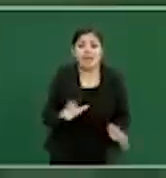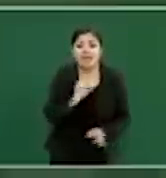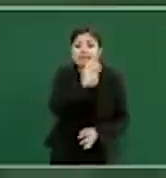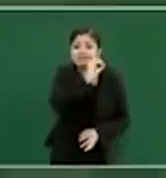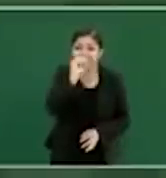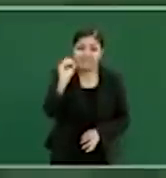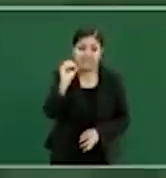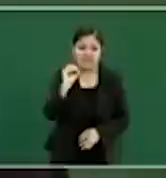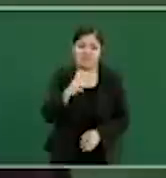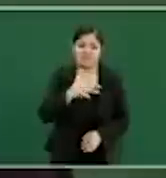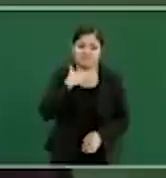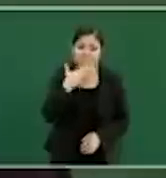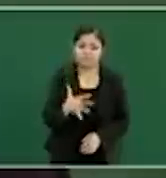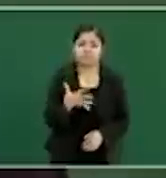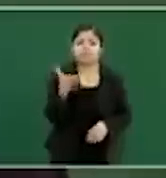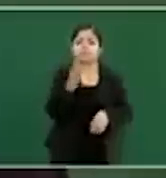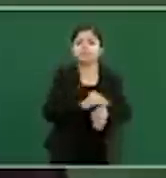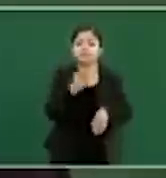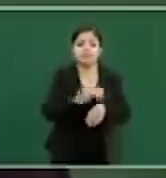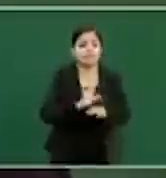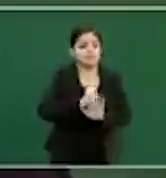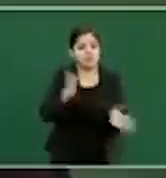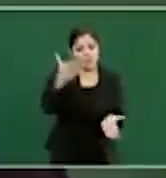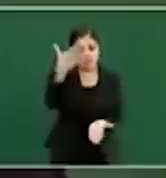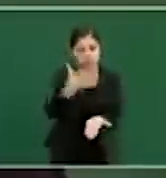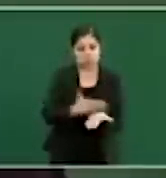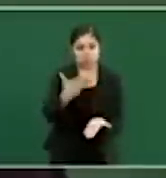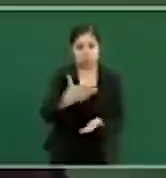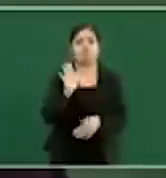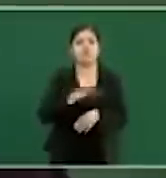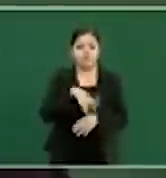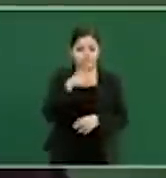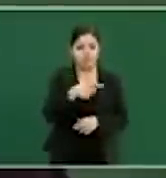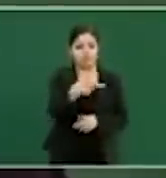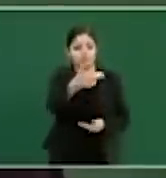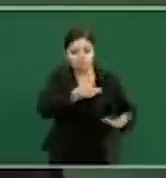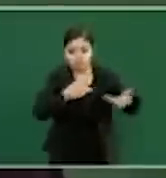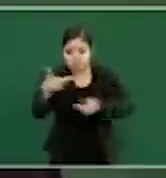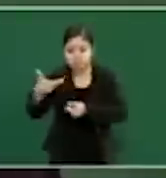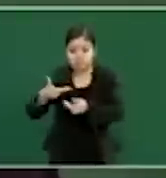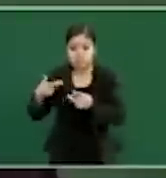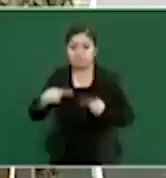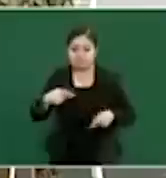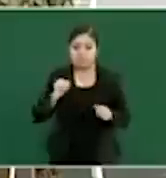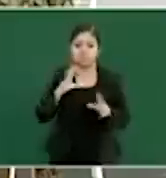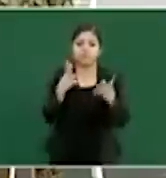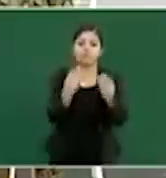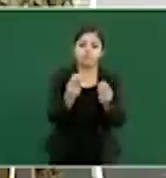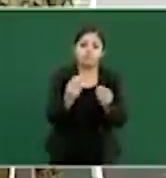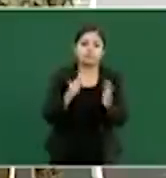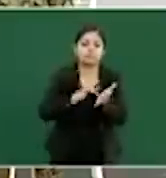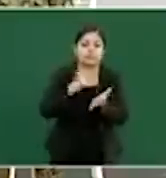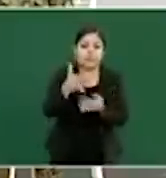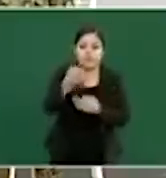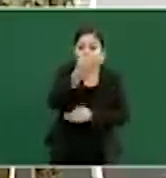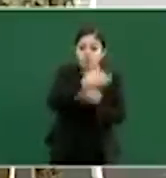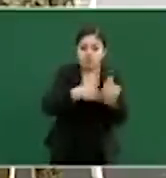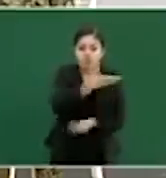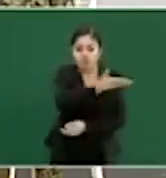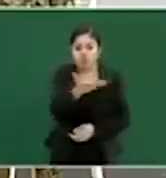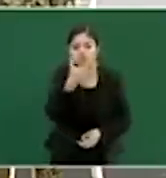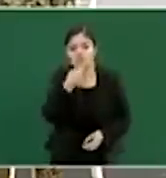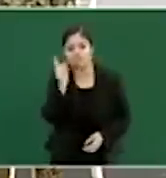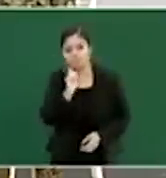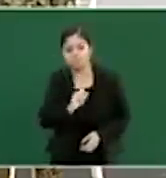cero impunidad, y por eso se van a atender las demandas de la gente. Muchísimas gracias a todas, a